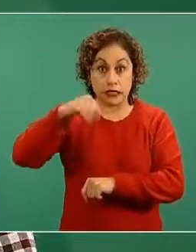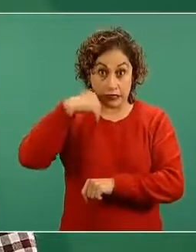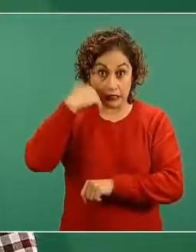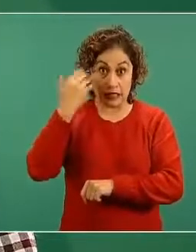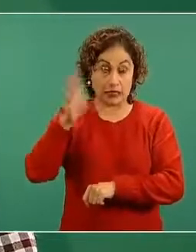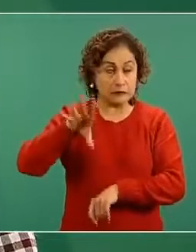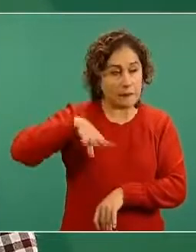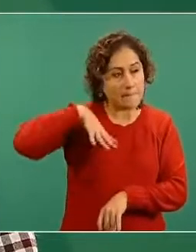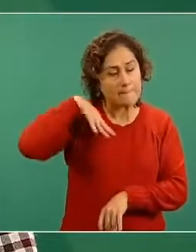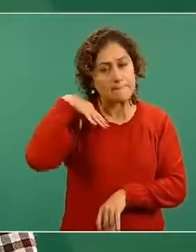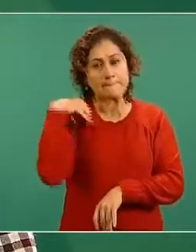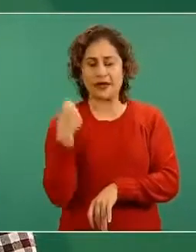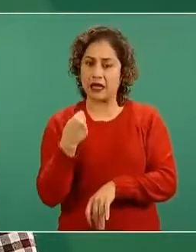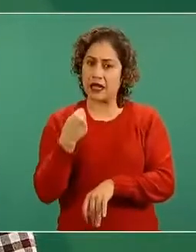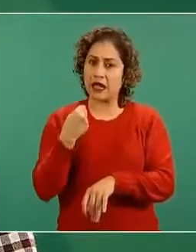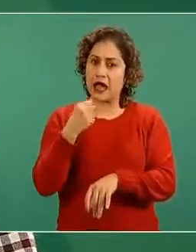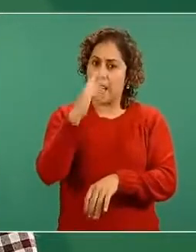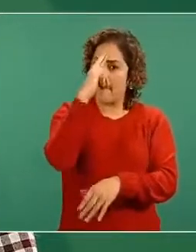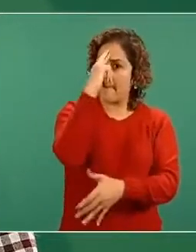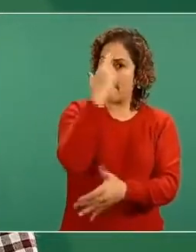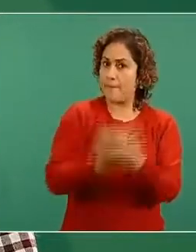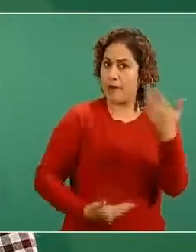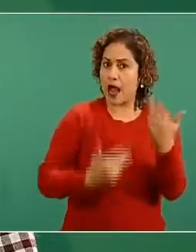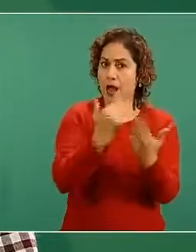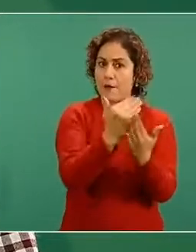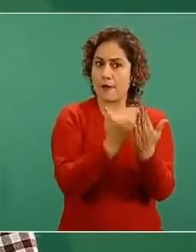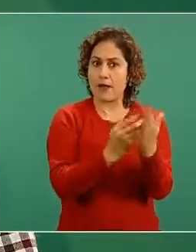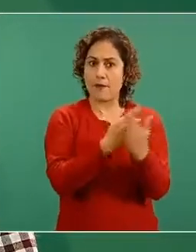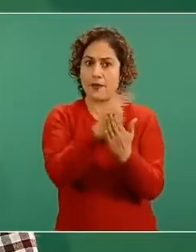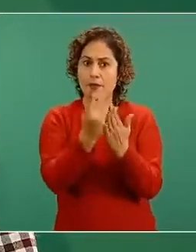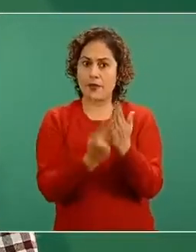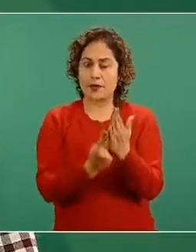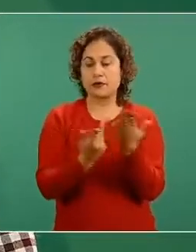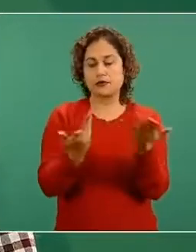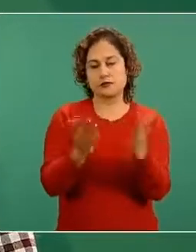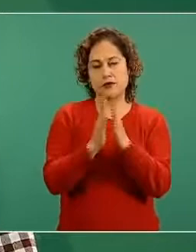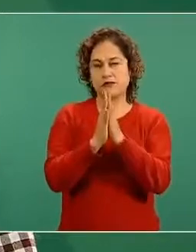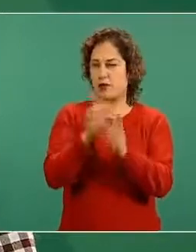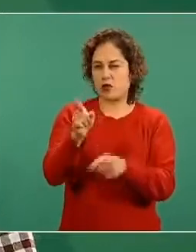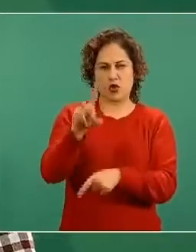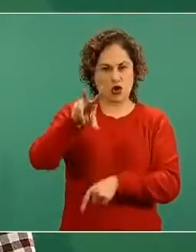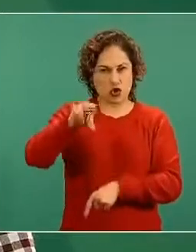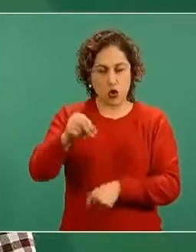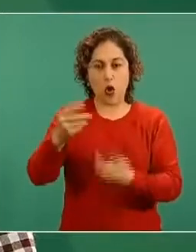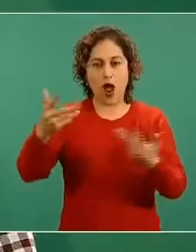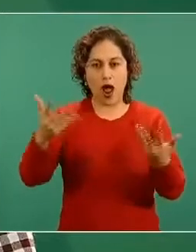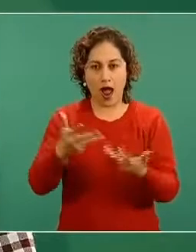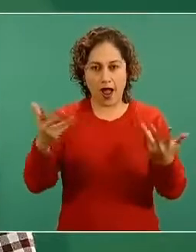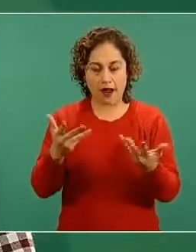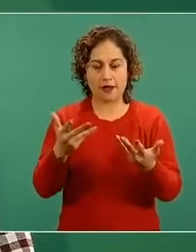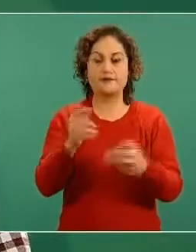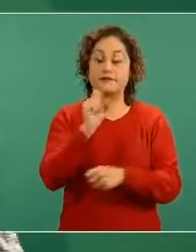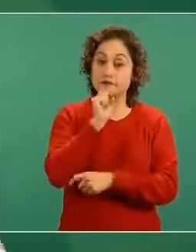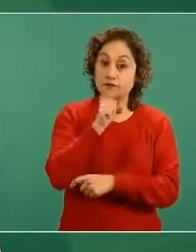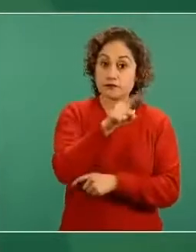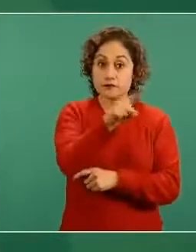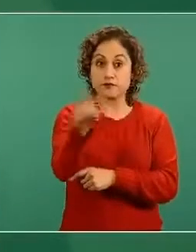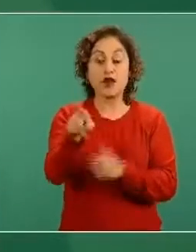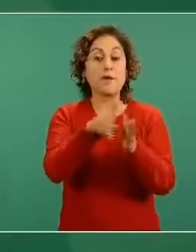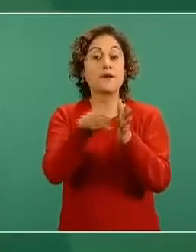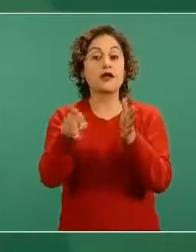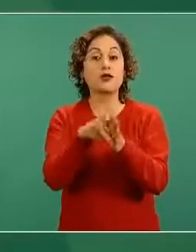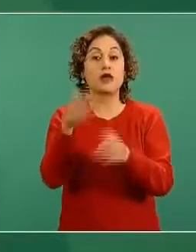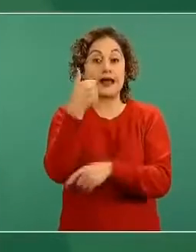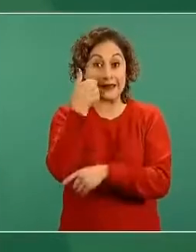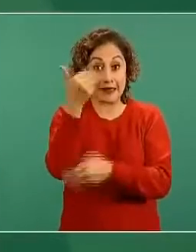hacerlo. Y a ustedes, como miembros de la prensa, si quieren ayudar, si lo que quieren es ayudar, ayuden a